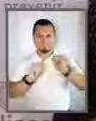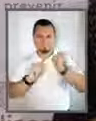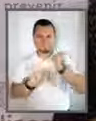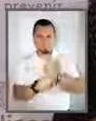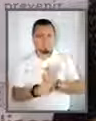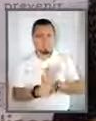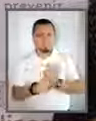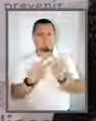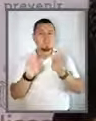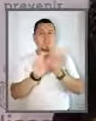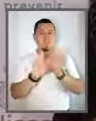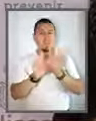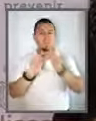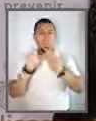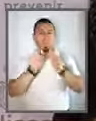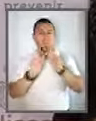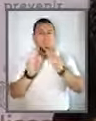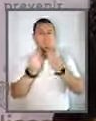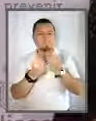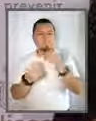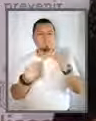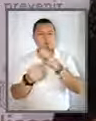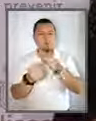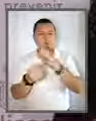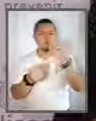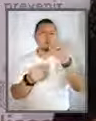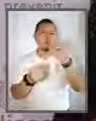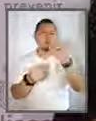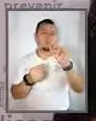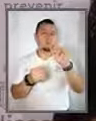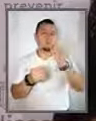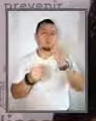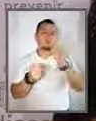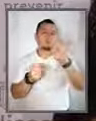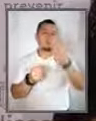de la prueba rápida para detectar el COVID-19.